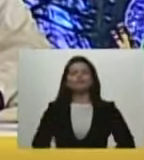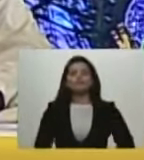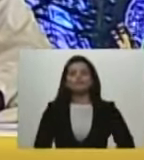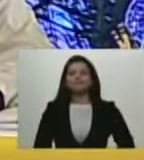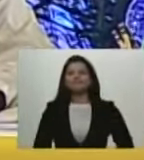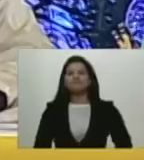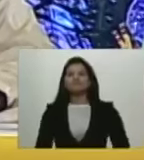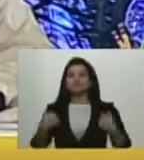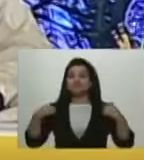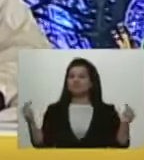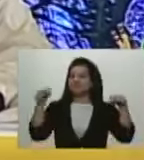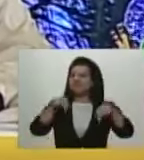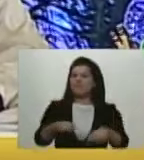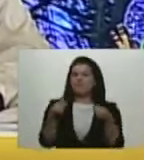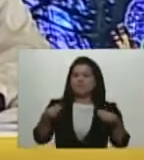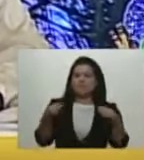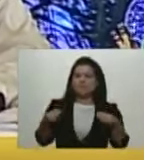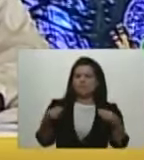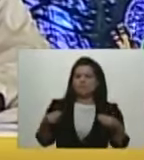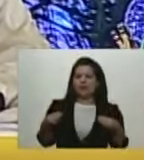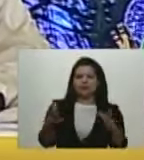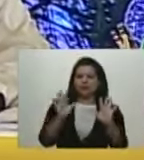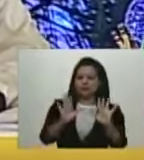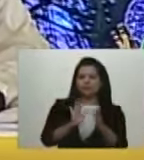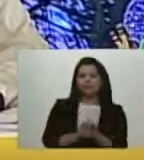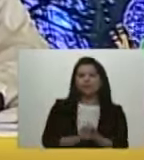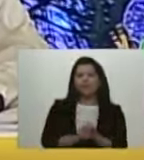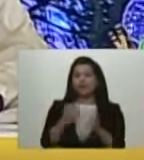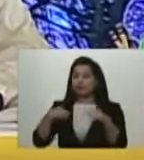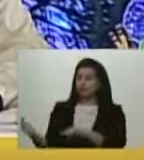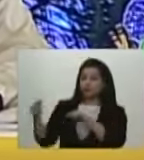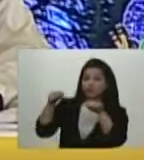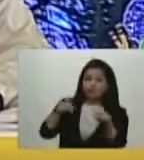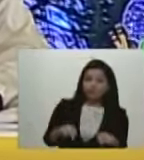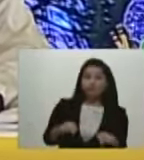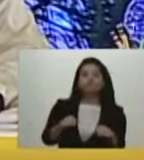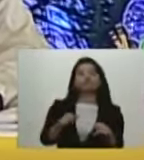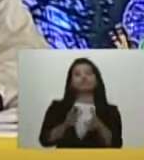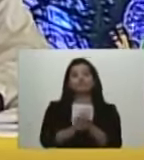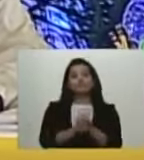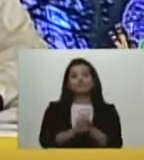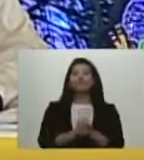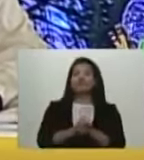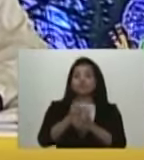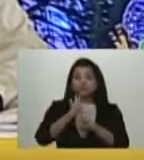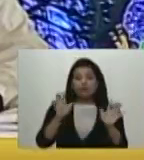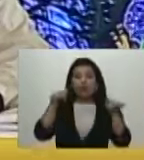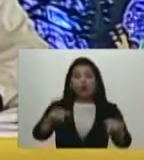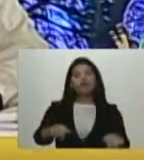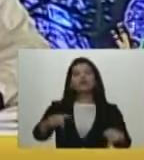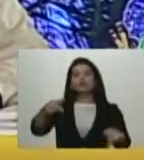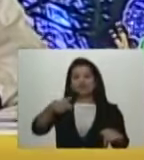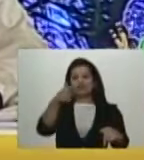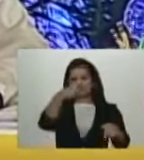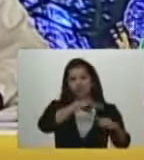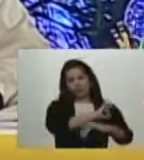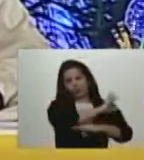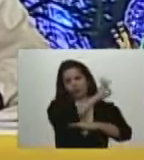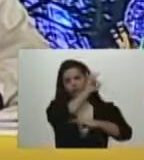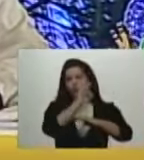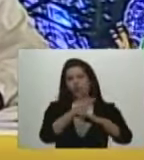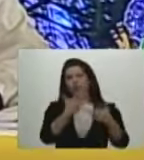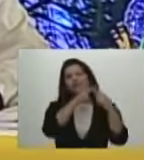Aquí vinimos precisamente donde se ha desarrollado este taller, este seminario de trabajo,